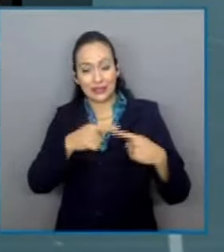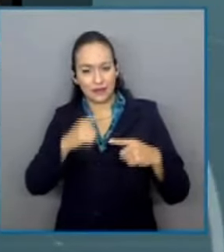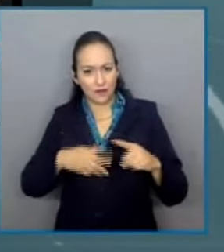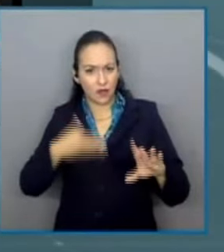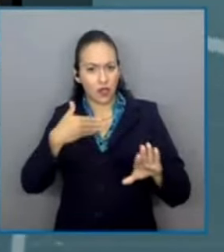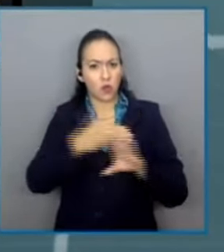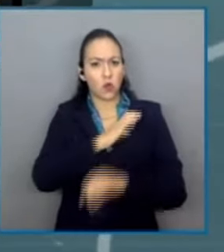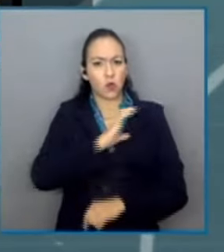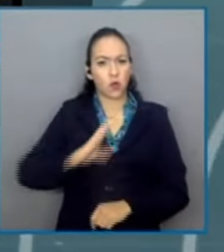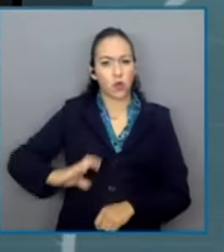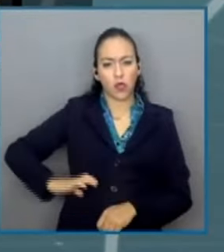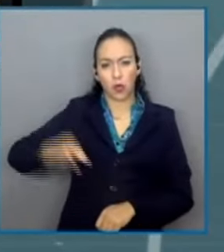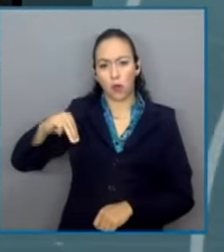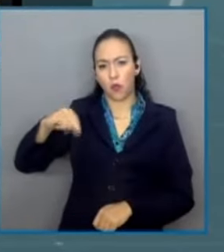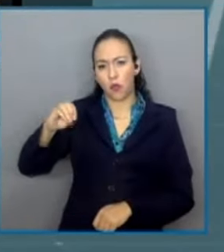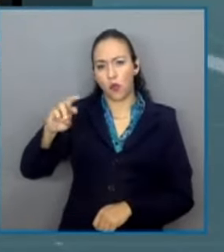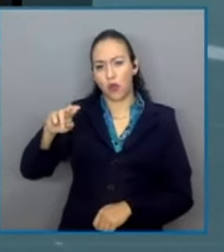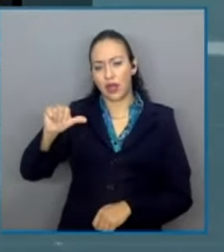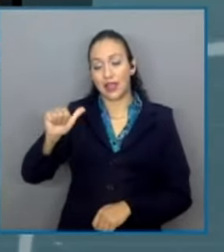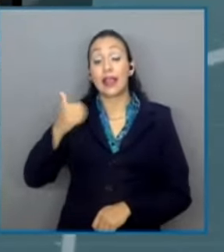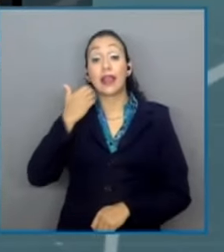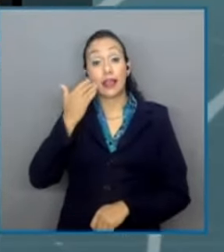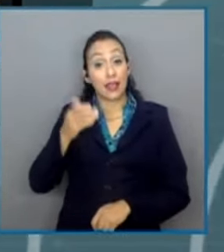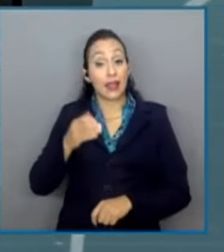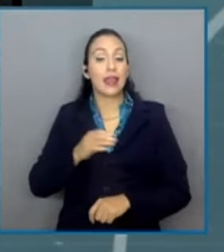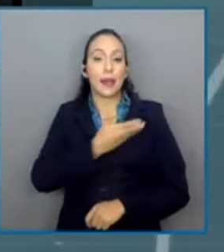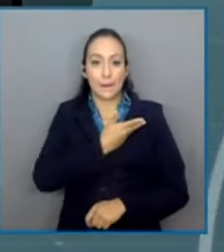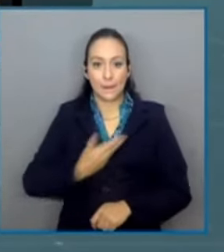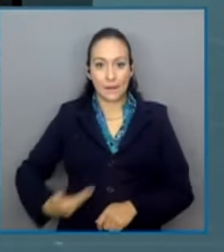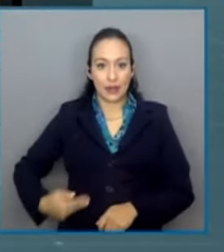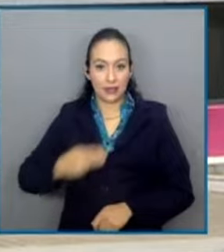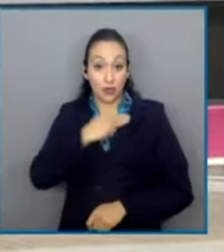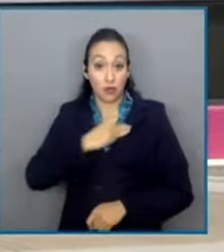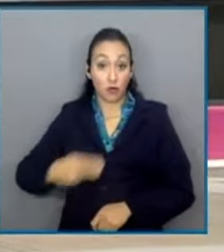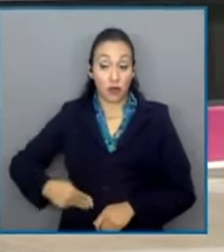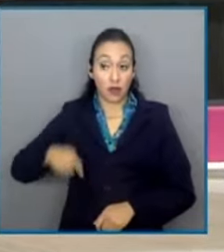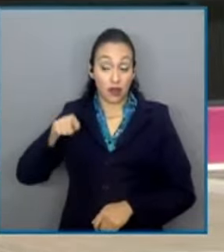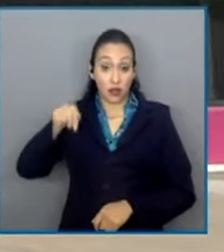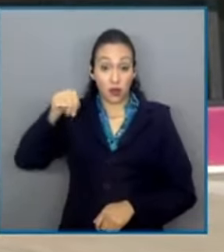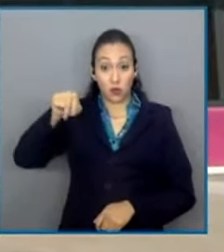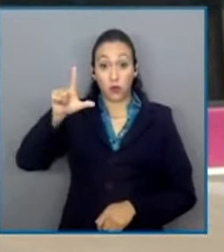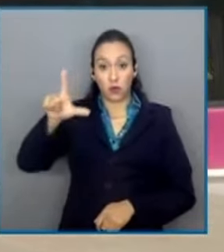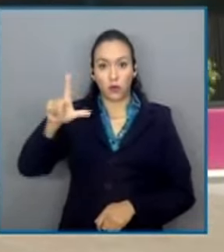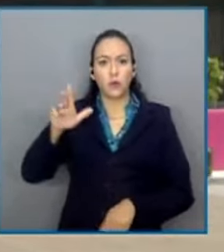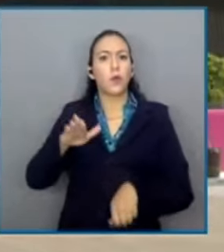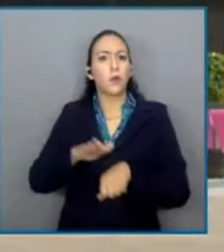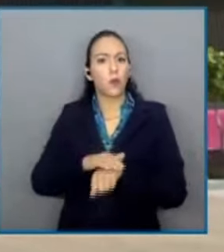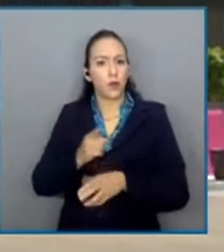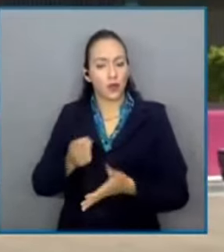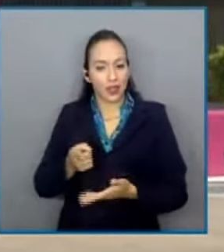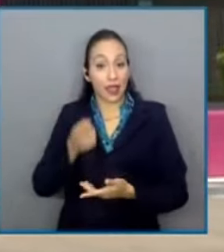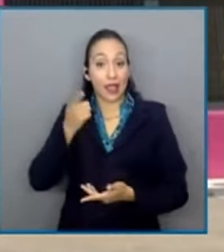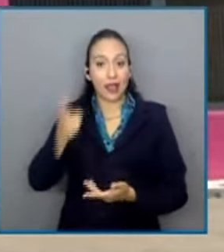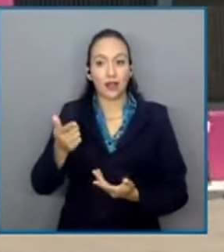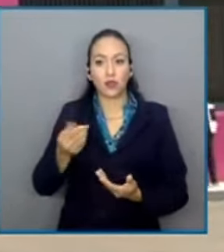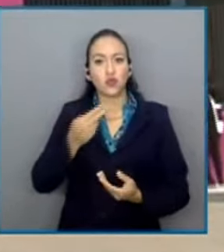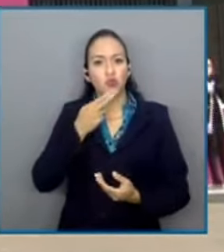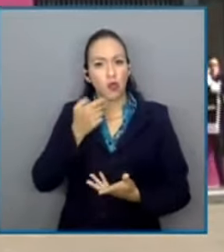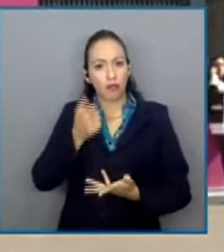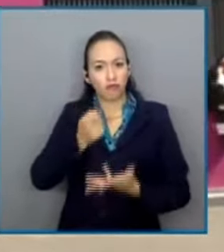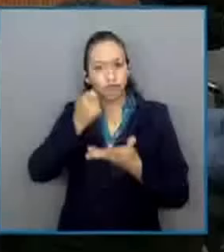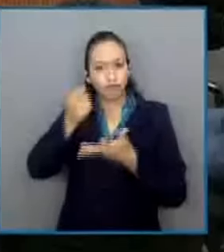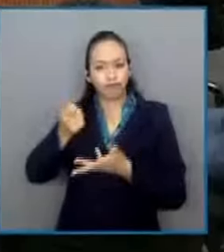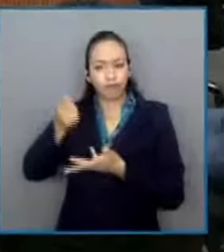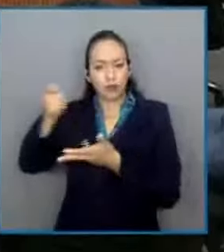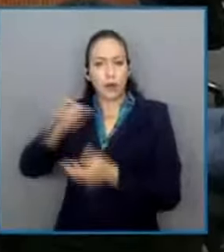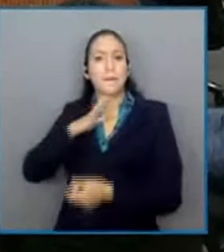a la presidencia municipal de García, Nuevo León, por la presunta entrega de dádivas, uso indebido de recursos públicos, actos